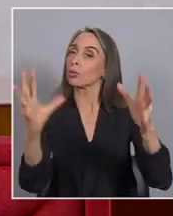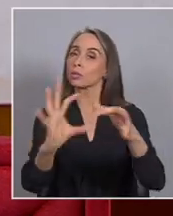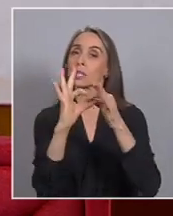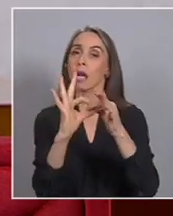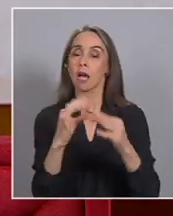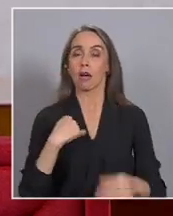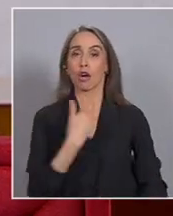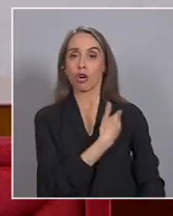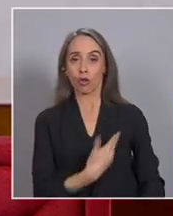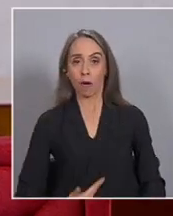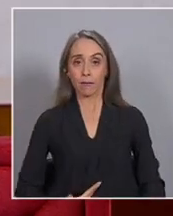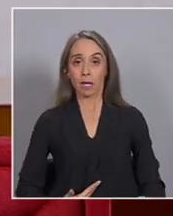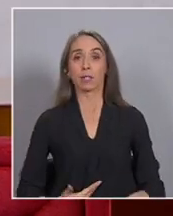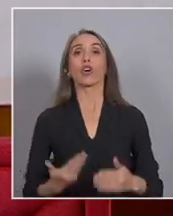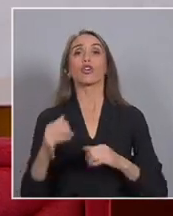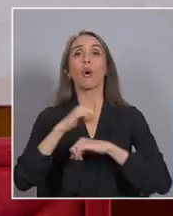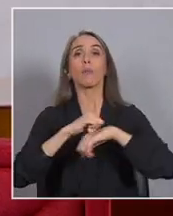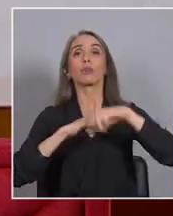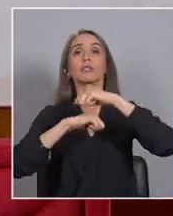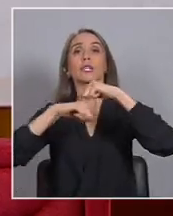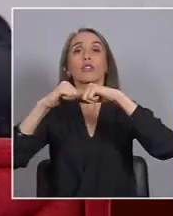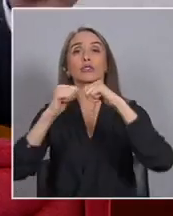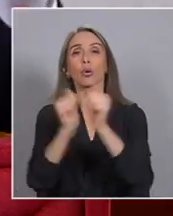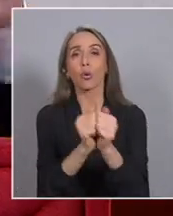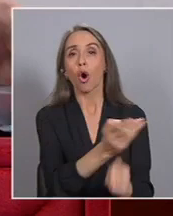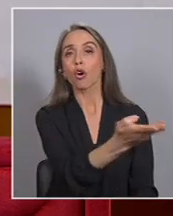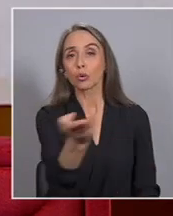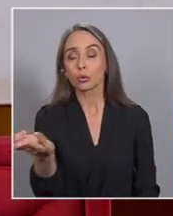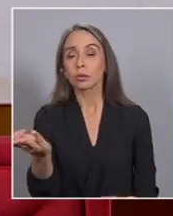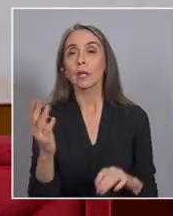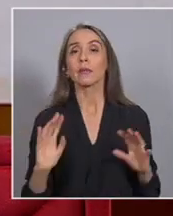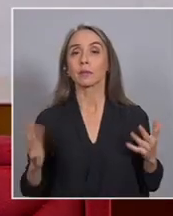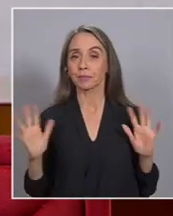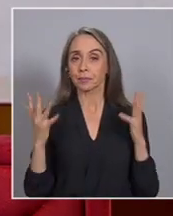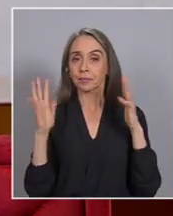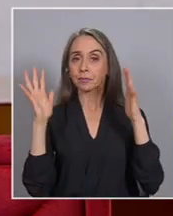Este gobierno se construye también con ustedes. Y mucho de esto